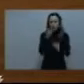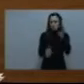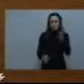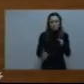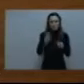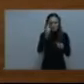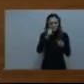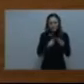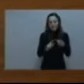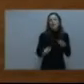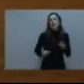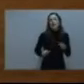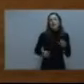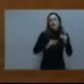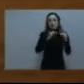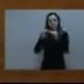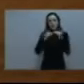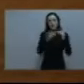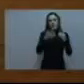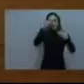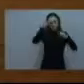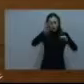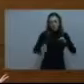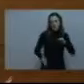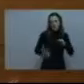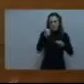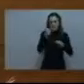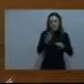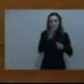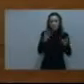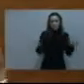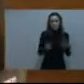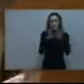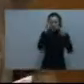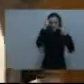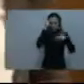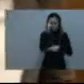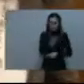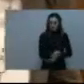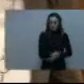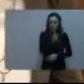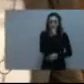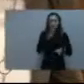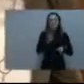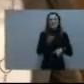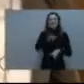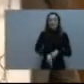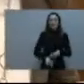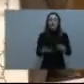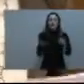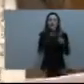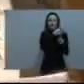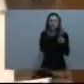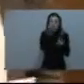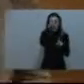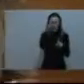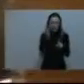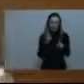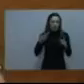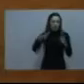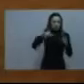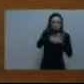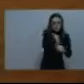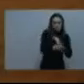racional. No solo construimos una sociedad más respetuosa, sino que además prevenimos la violencia sexista. Y sabemos que el